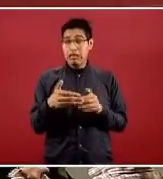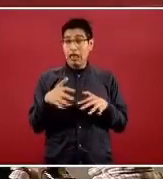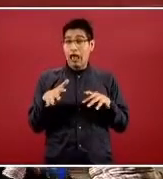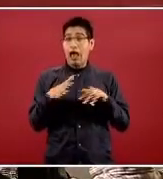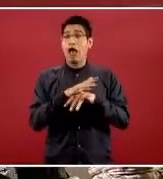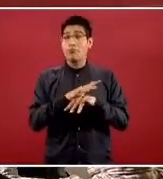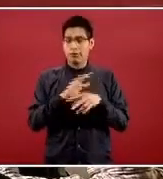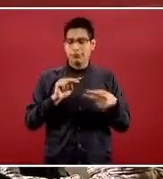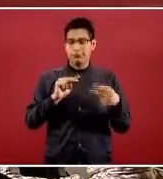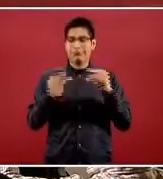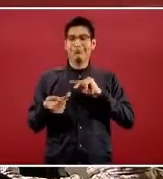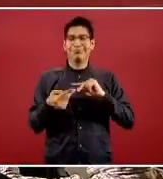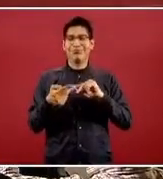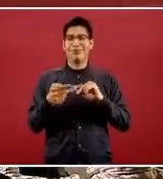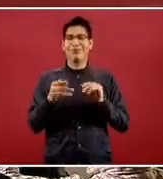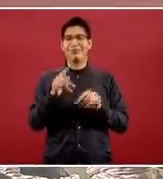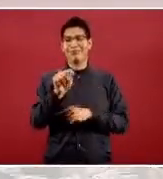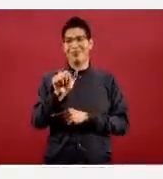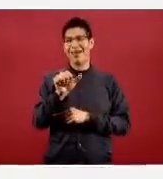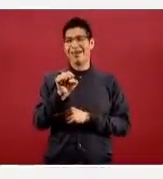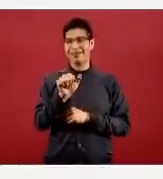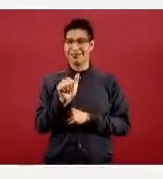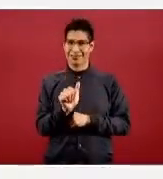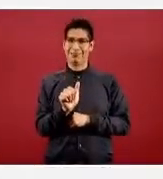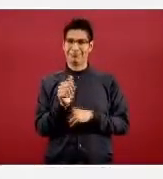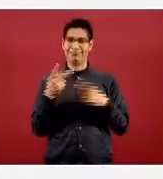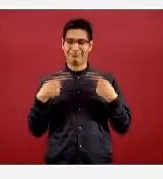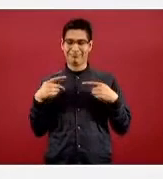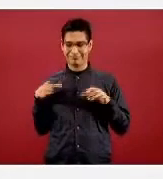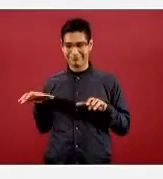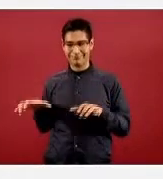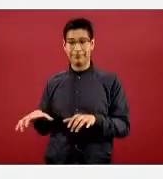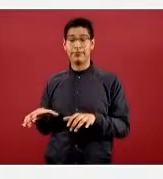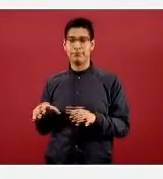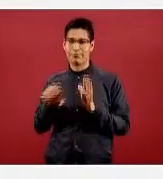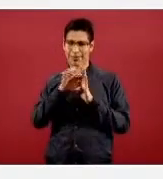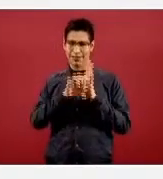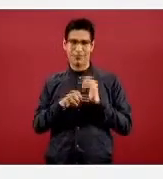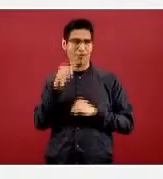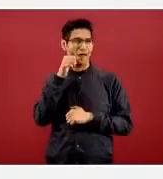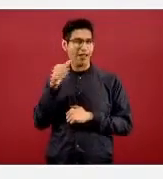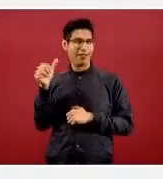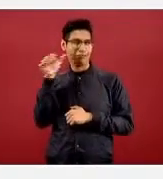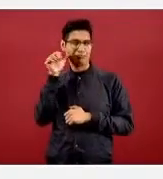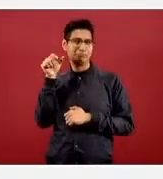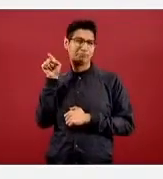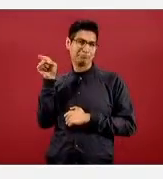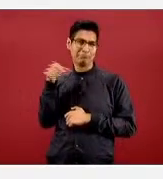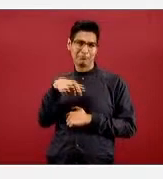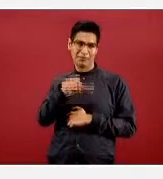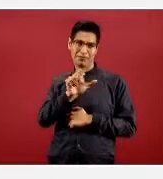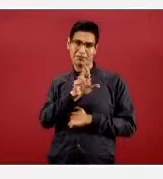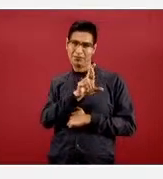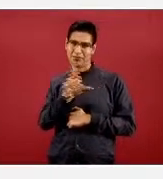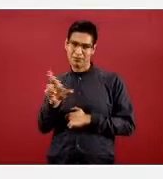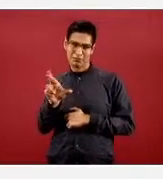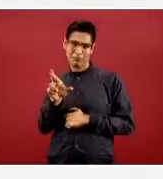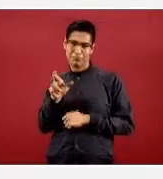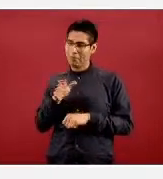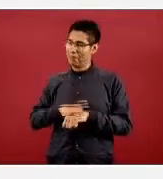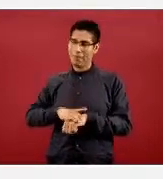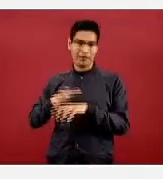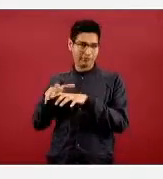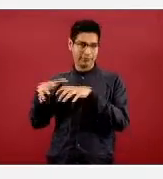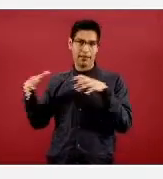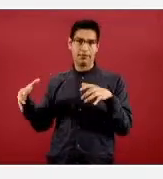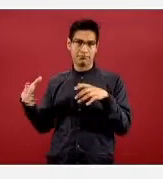incidencia acumulada. Ayer teníamos al estado de Quintana Roo con la mayor incidencia, ya el día de hoy es, ahora sí,